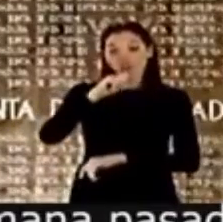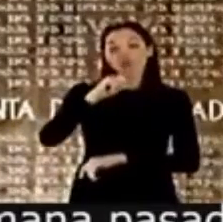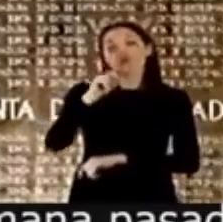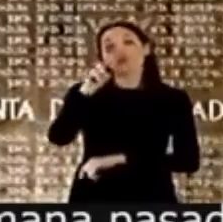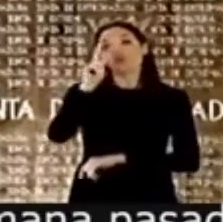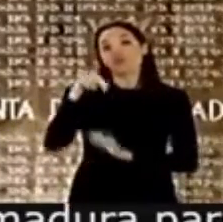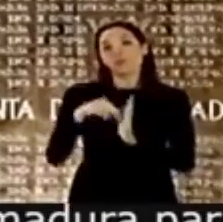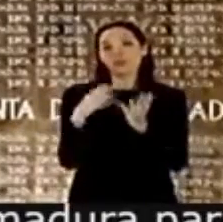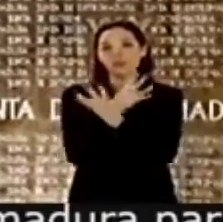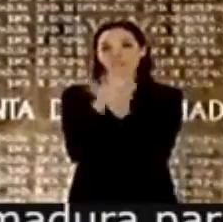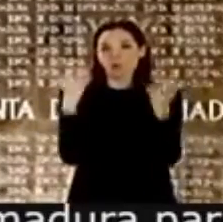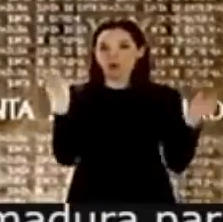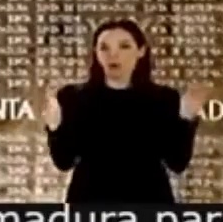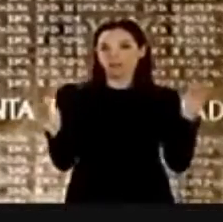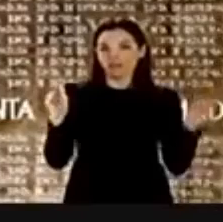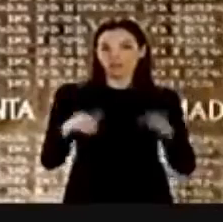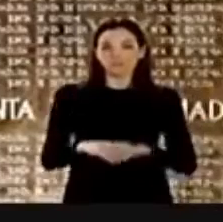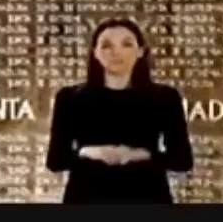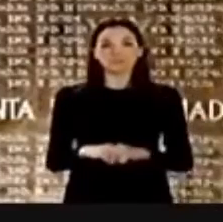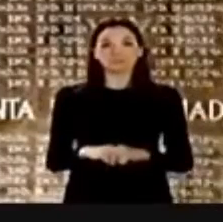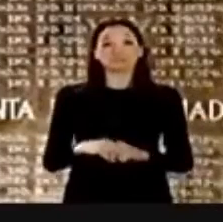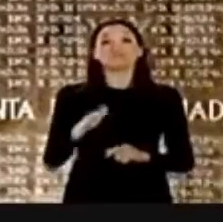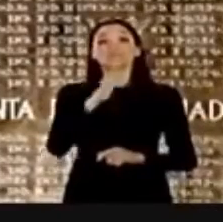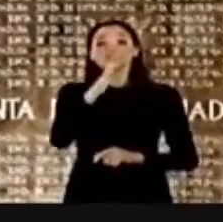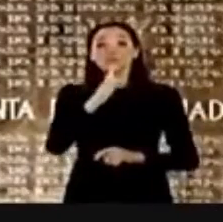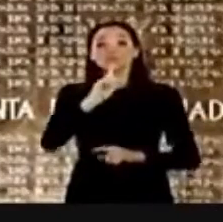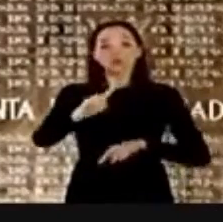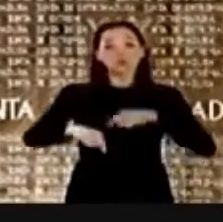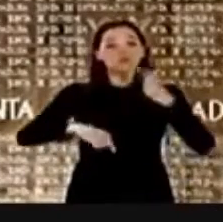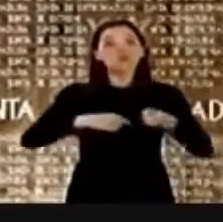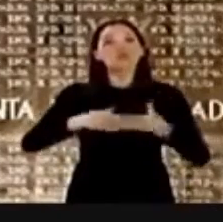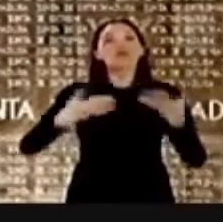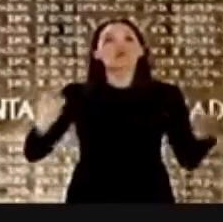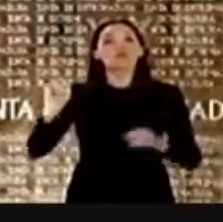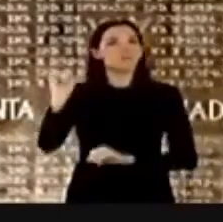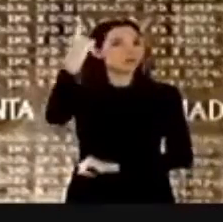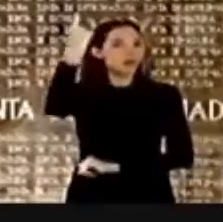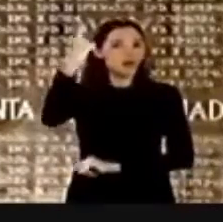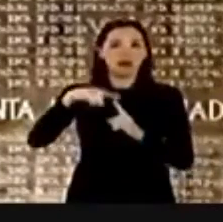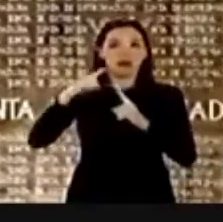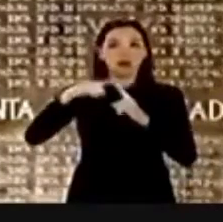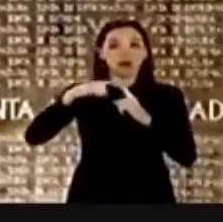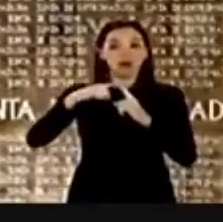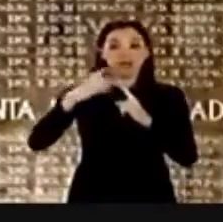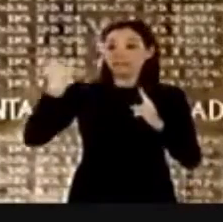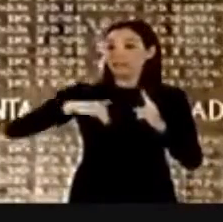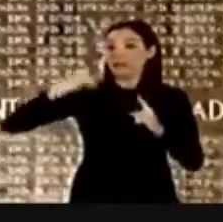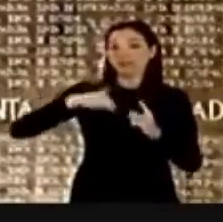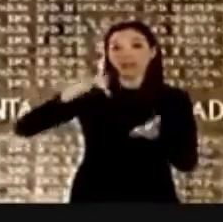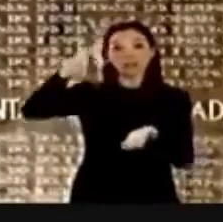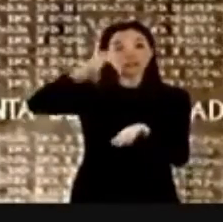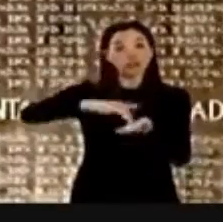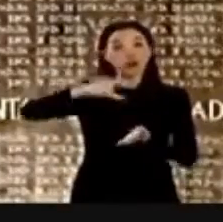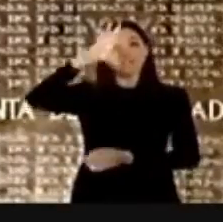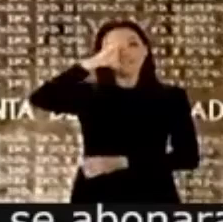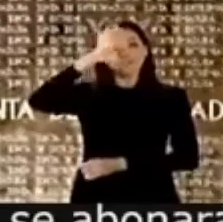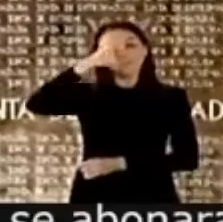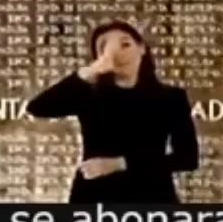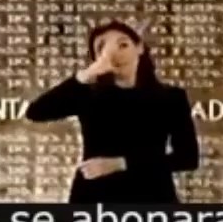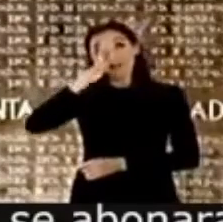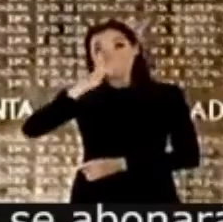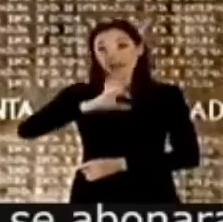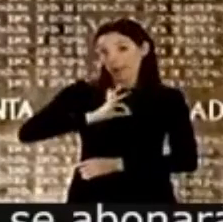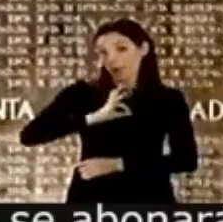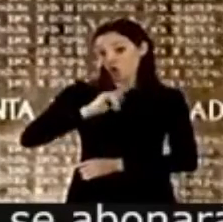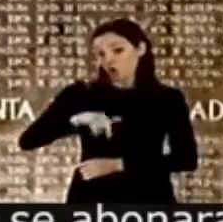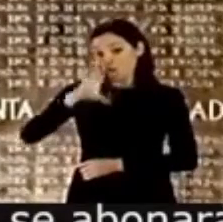2019. Esta es la primera consecuencia, una subida que se abonará ya en la nómina del mes de enero, que se cobrará a